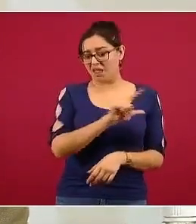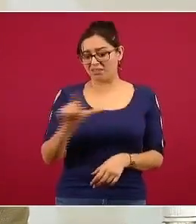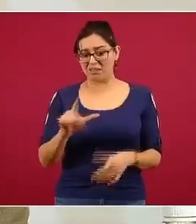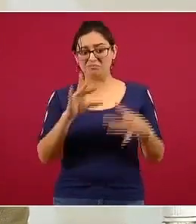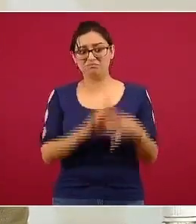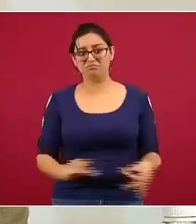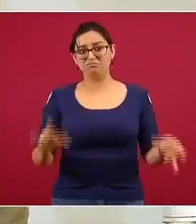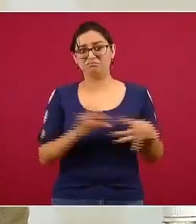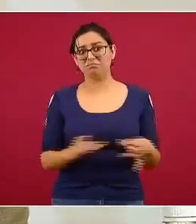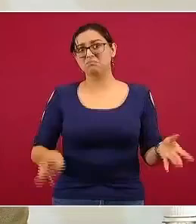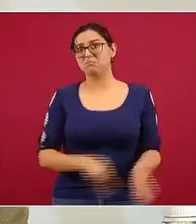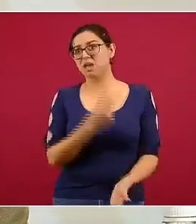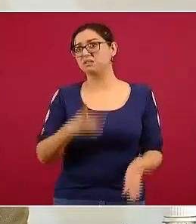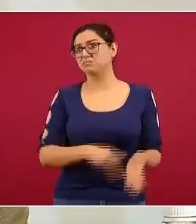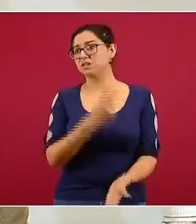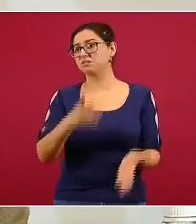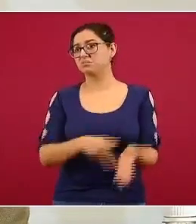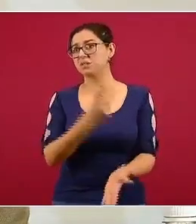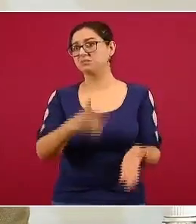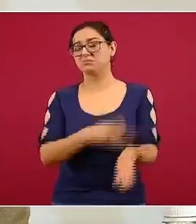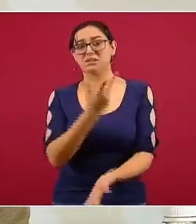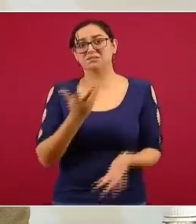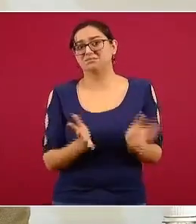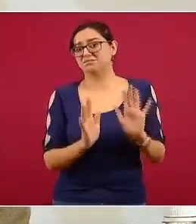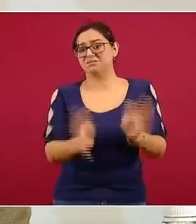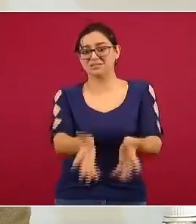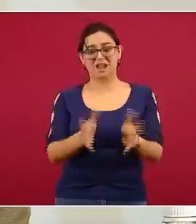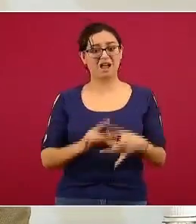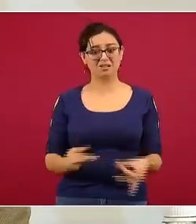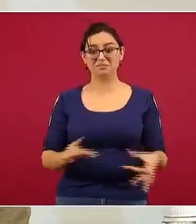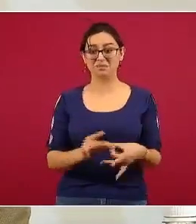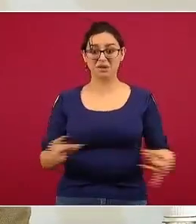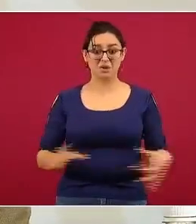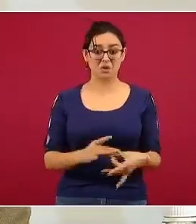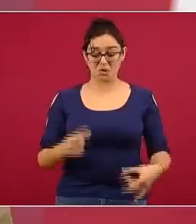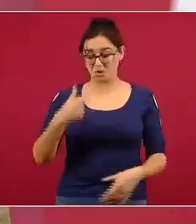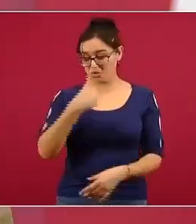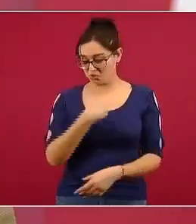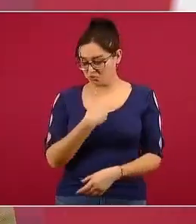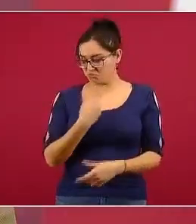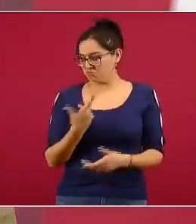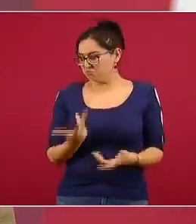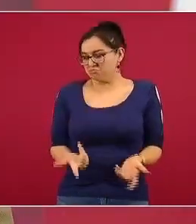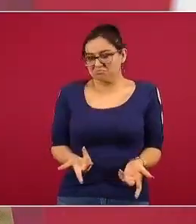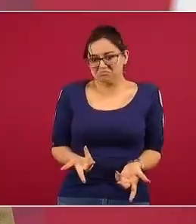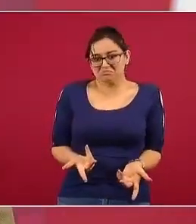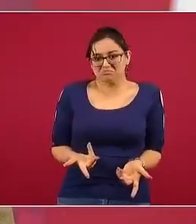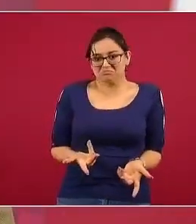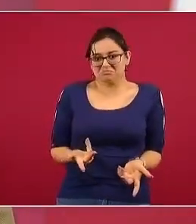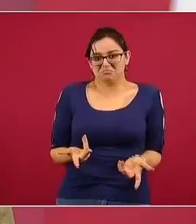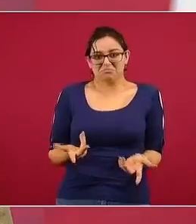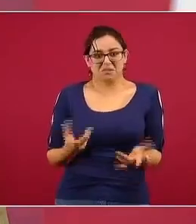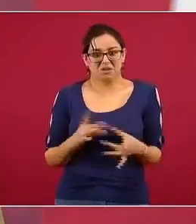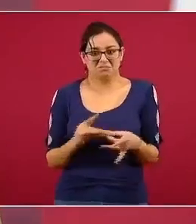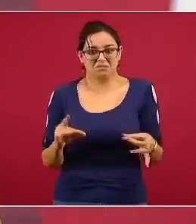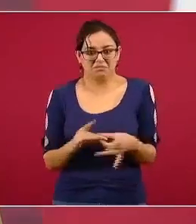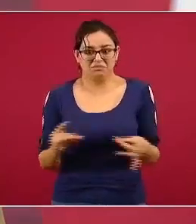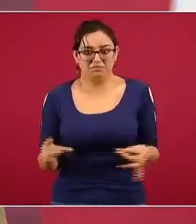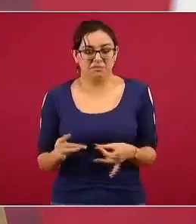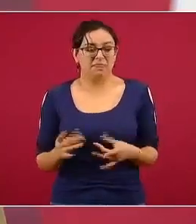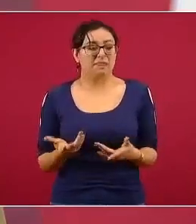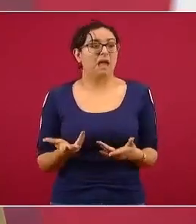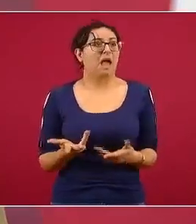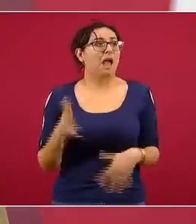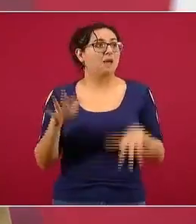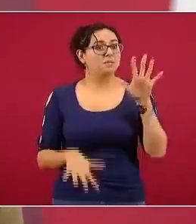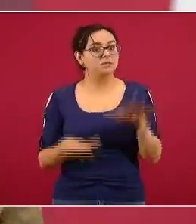gente? Pero lo que creo que es importante es sí, identificar que, aunque parezca una posibilidad